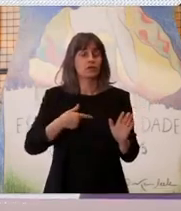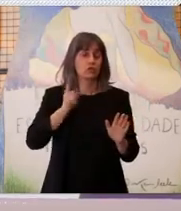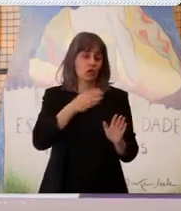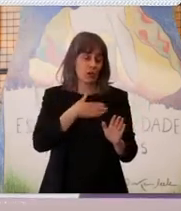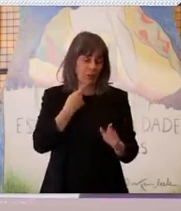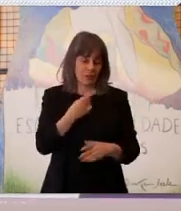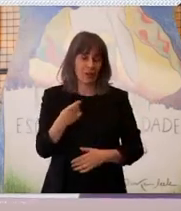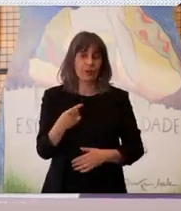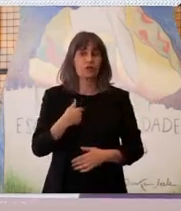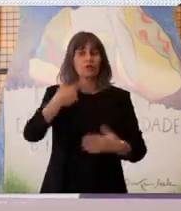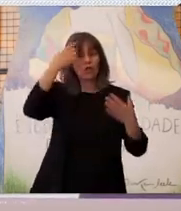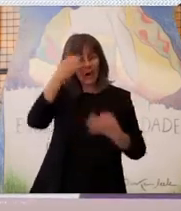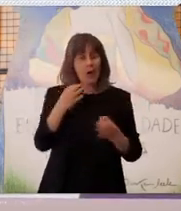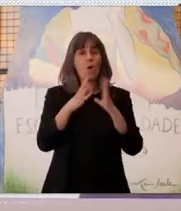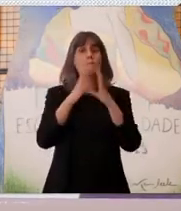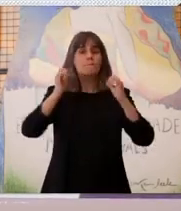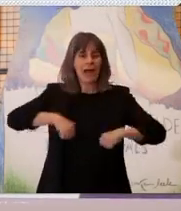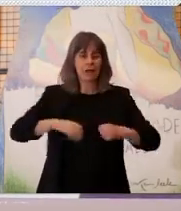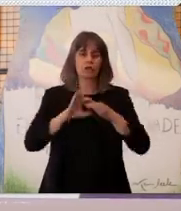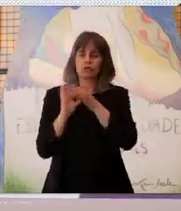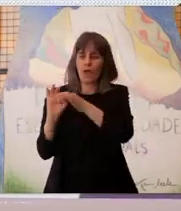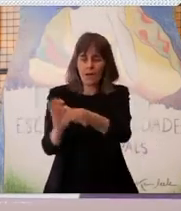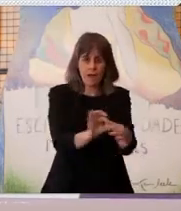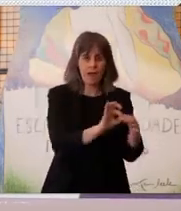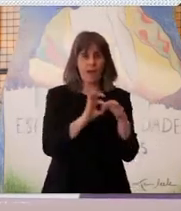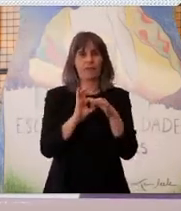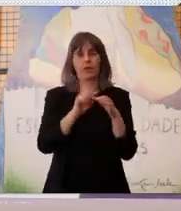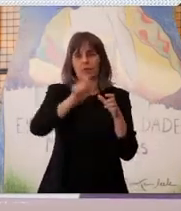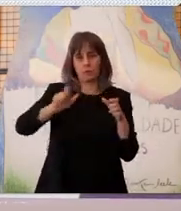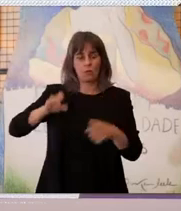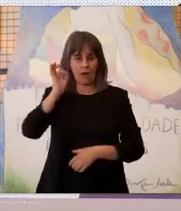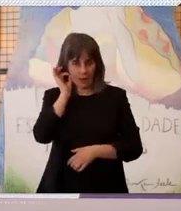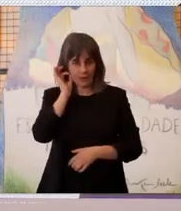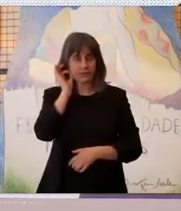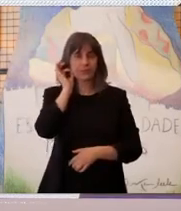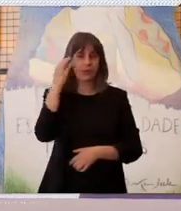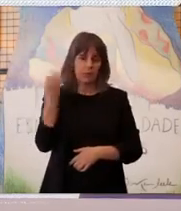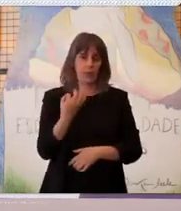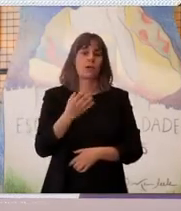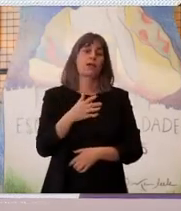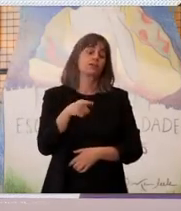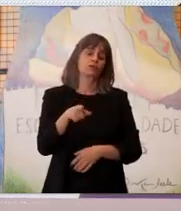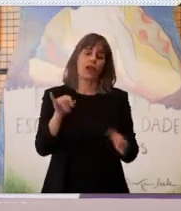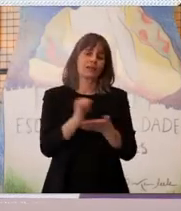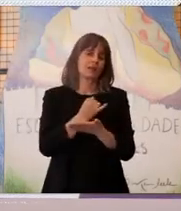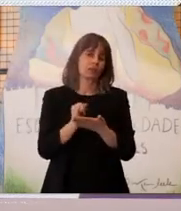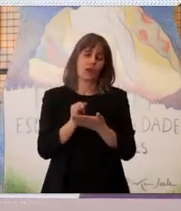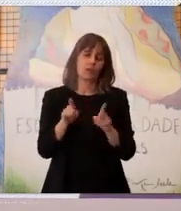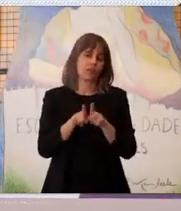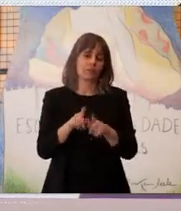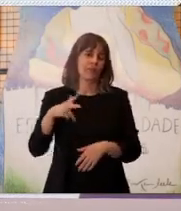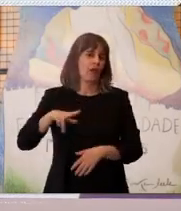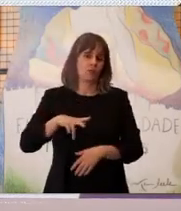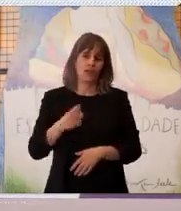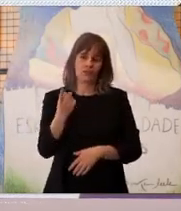decir creo que pactos alianzas entre mujeres y creo que es una de nuestras asignaturas pendientes siempre lo ha sido no